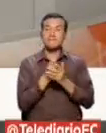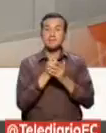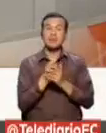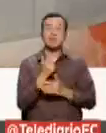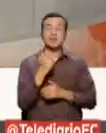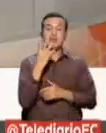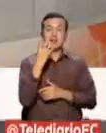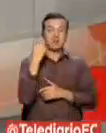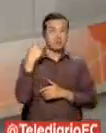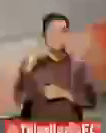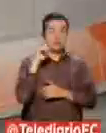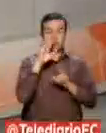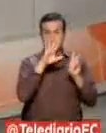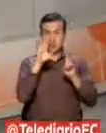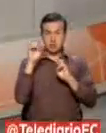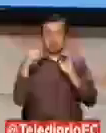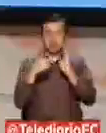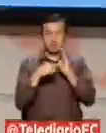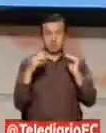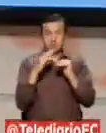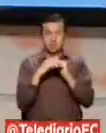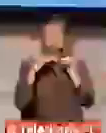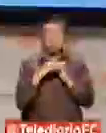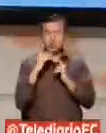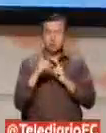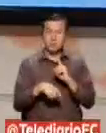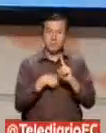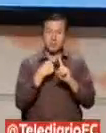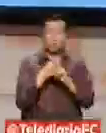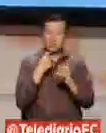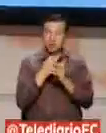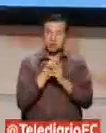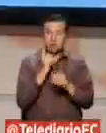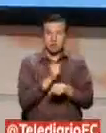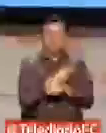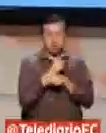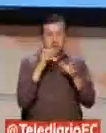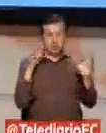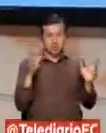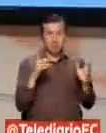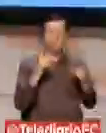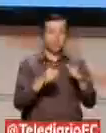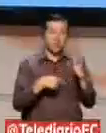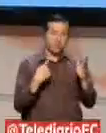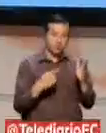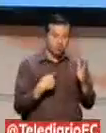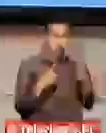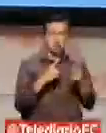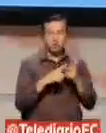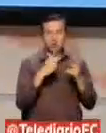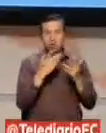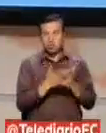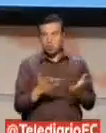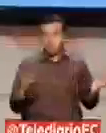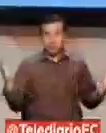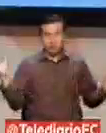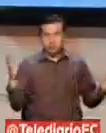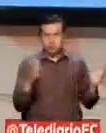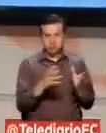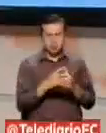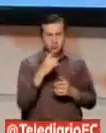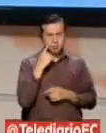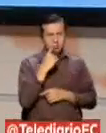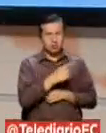casi 14 millones 700 mil dólares para complementar los helicópteros en motores, en partes y piezas, que